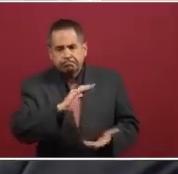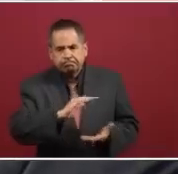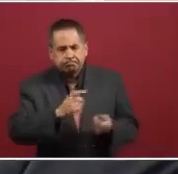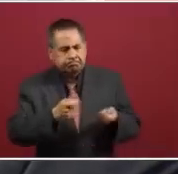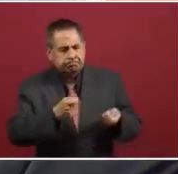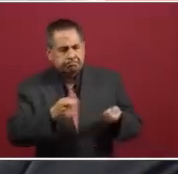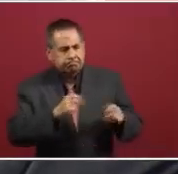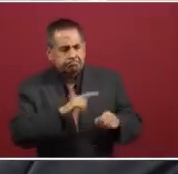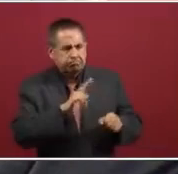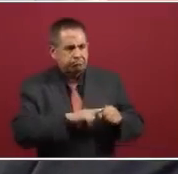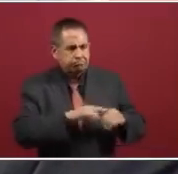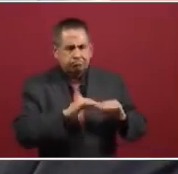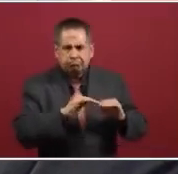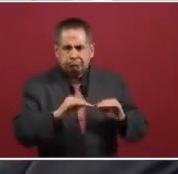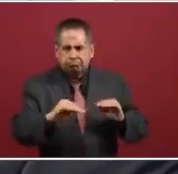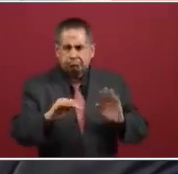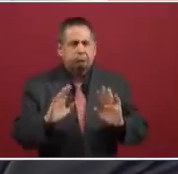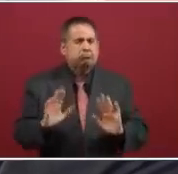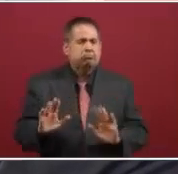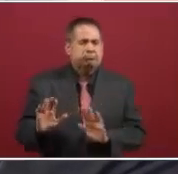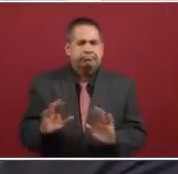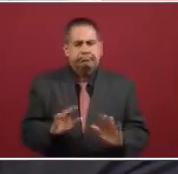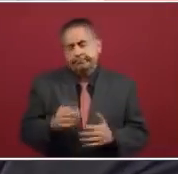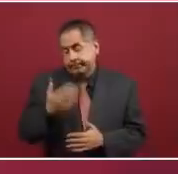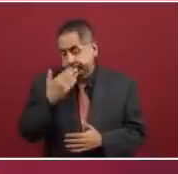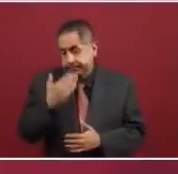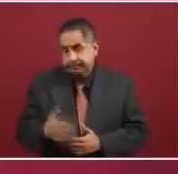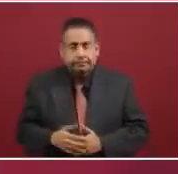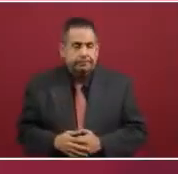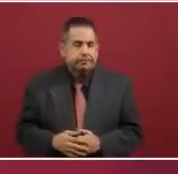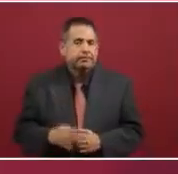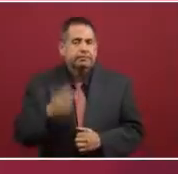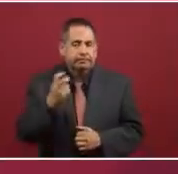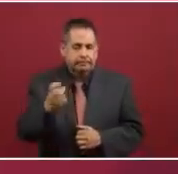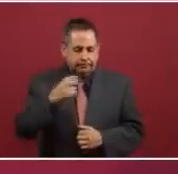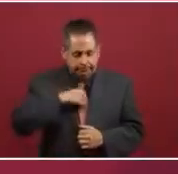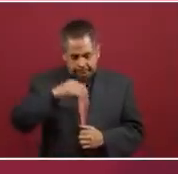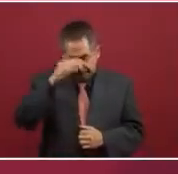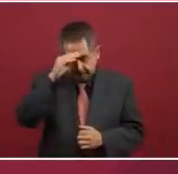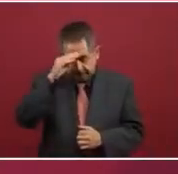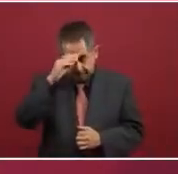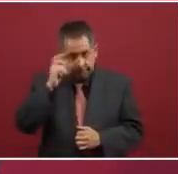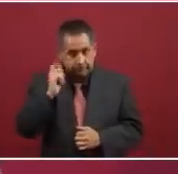control. Entonces, eso es lo que nos lleva